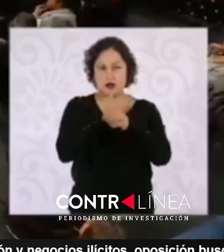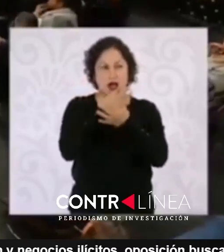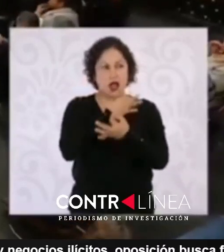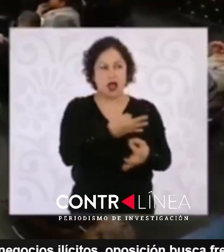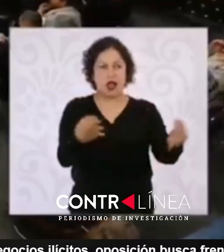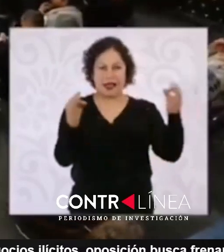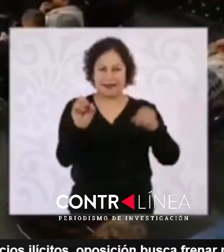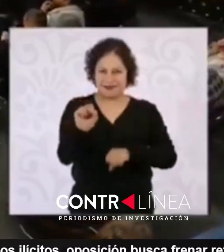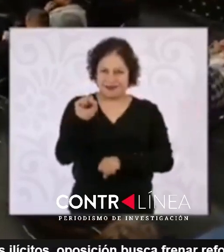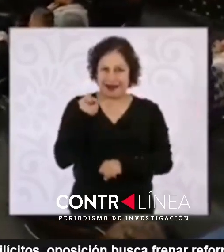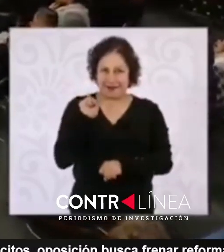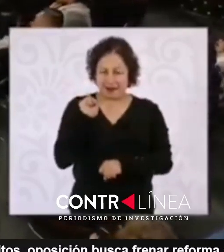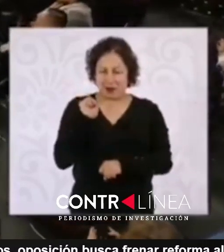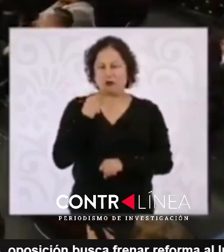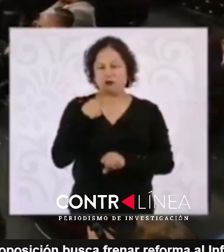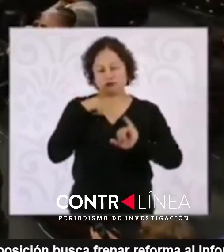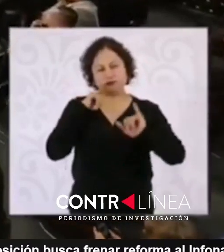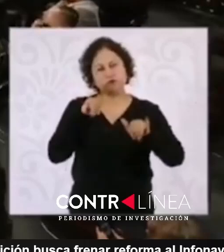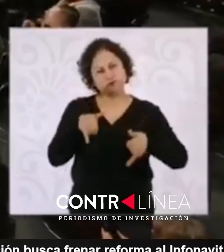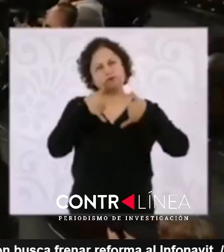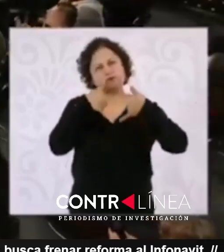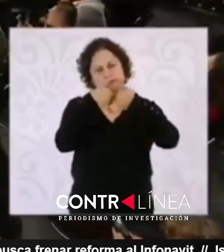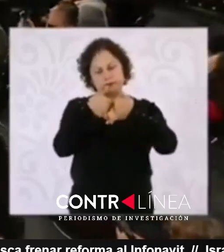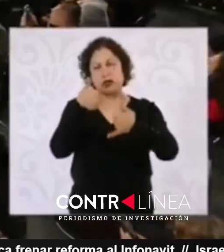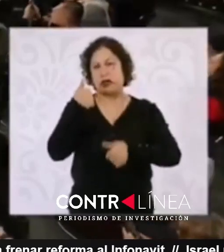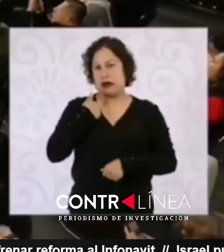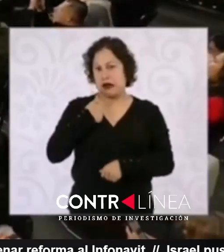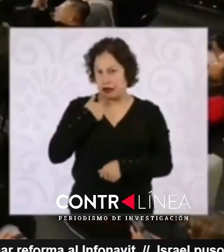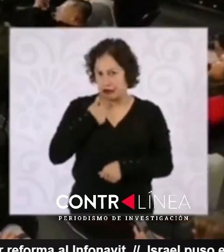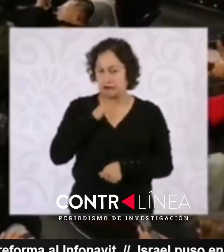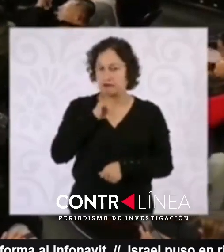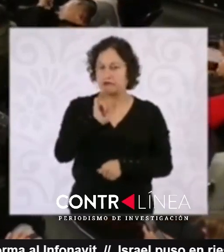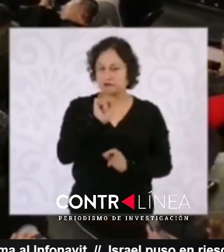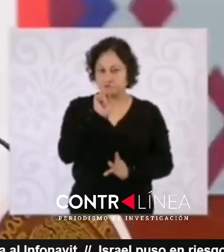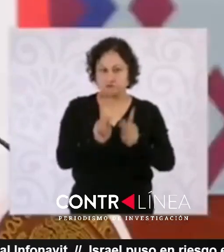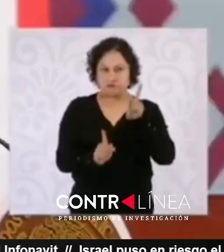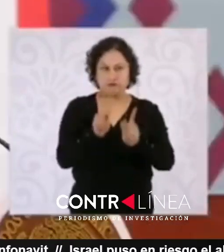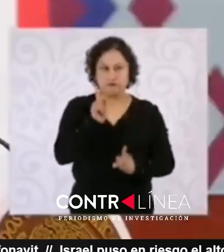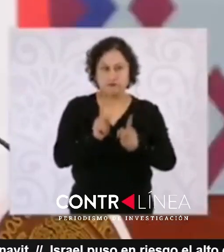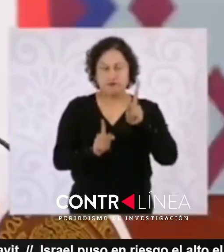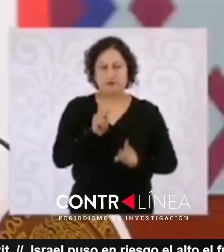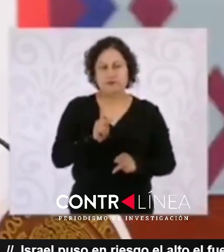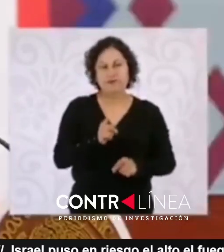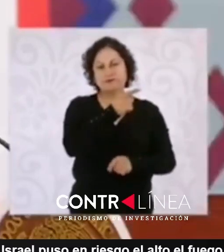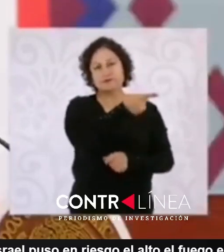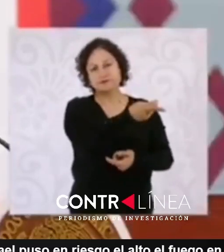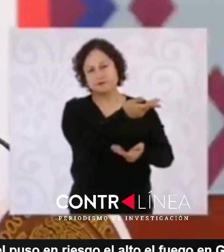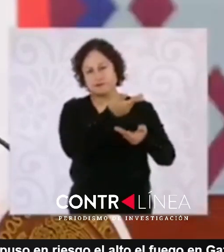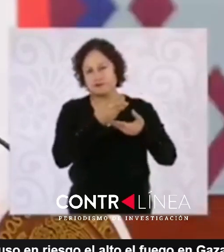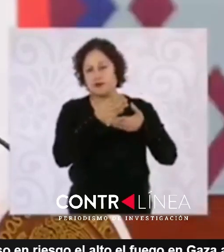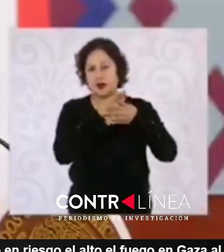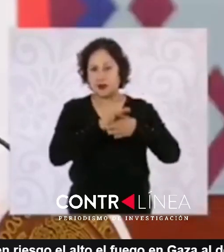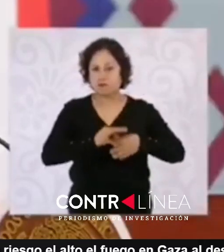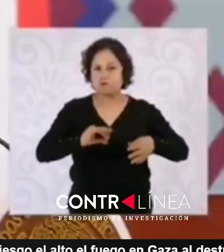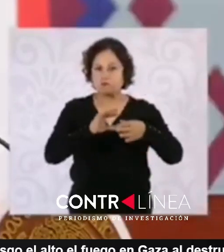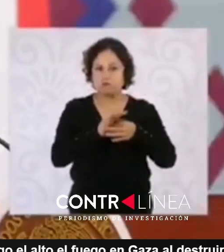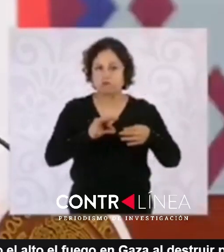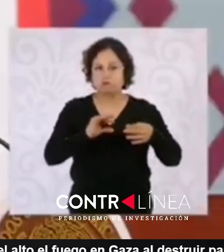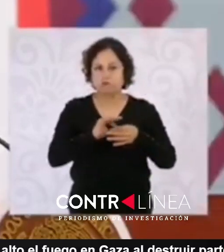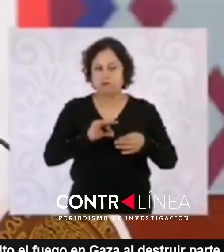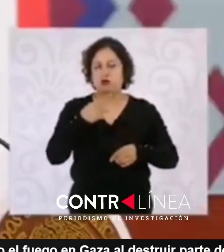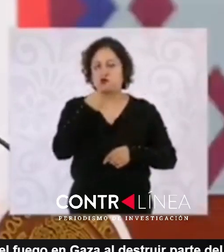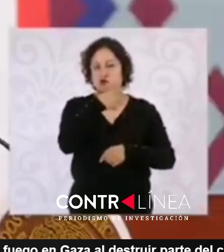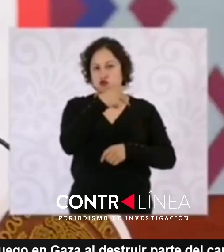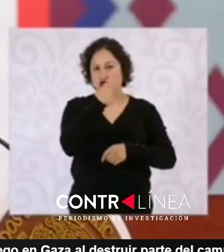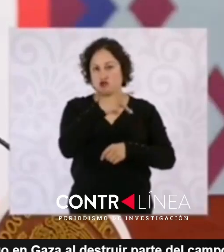sábado. Tuvimos una conversación, él me platicó pues que iba a presentar el